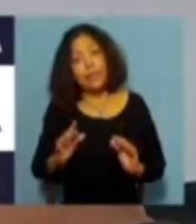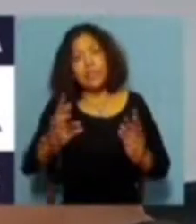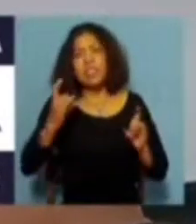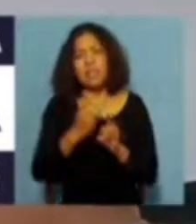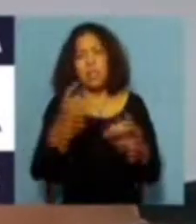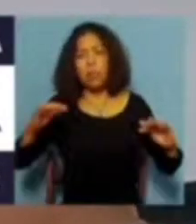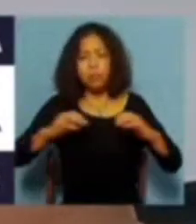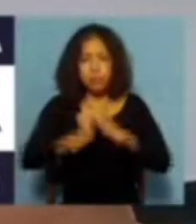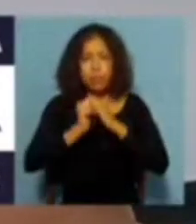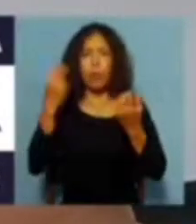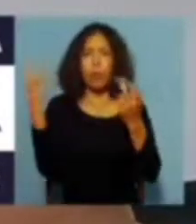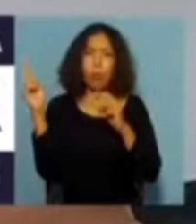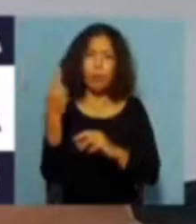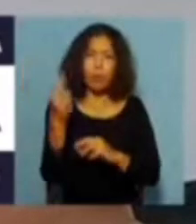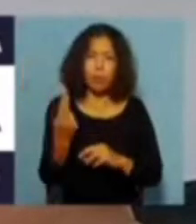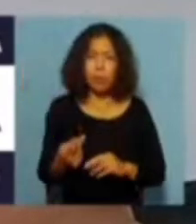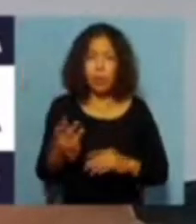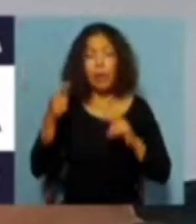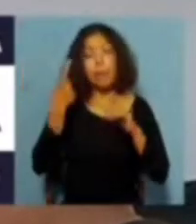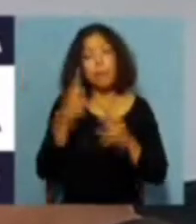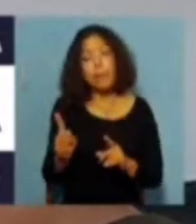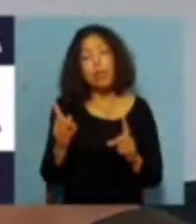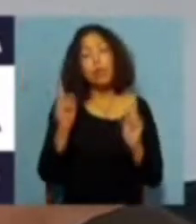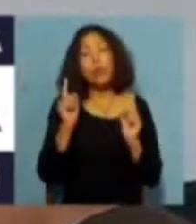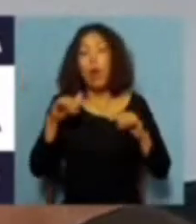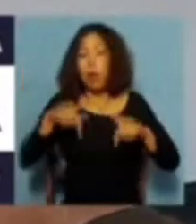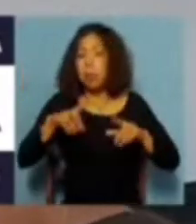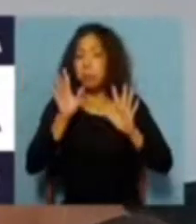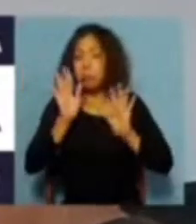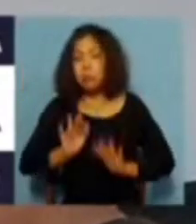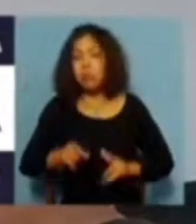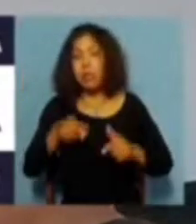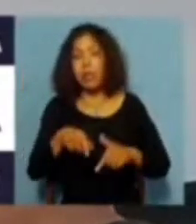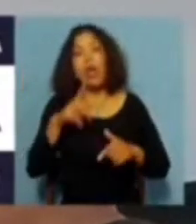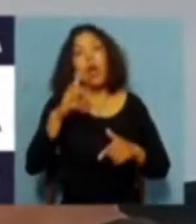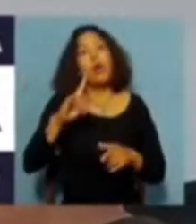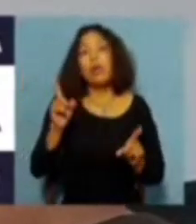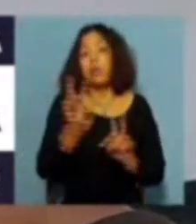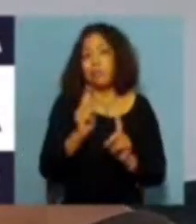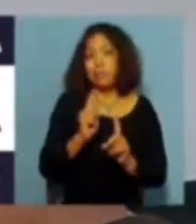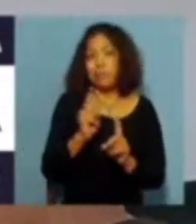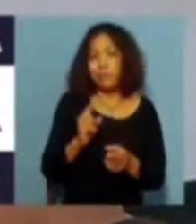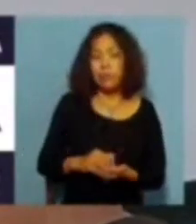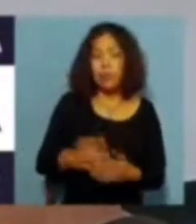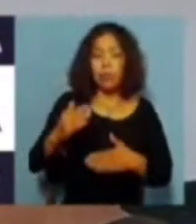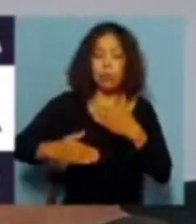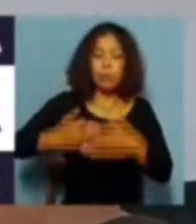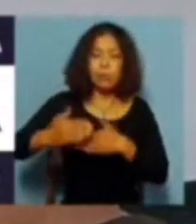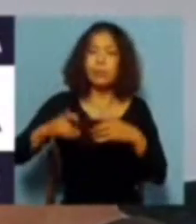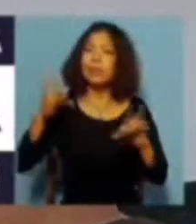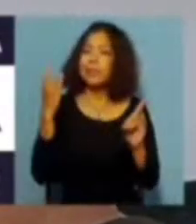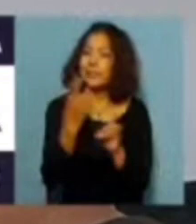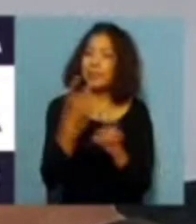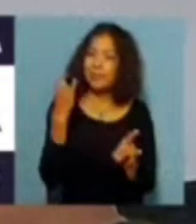en accidentes de tránsito, pero no deja de ser tampoco una novedad, una noticia que siempre estos